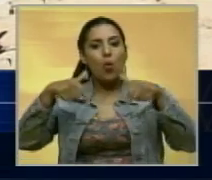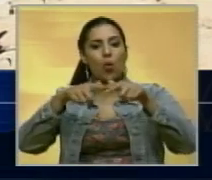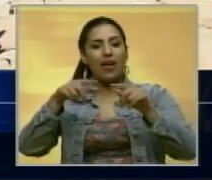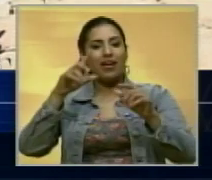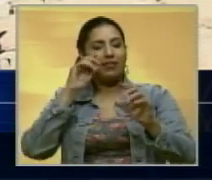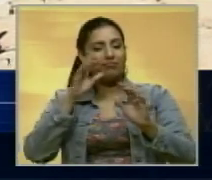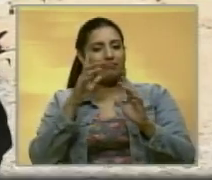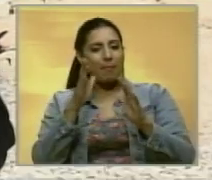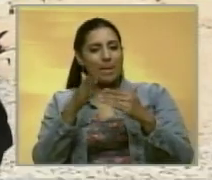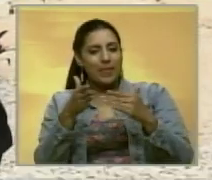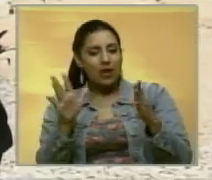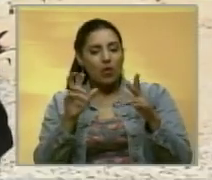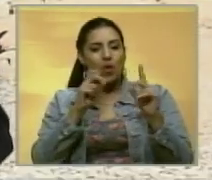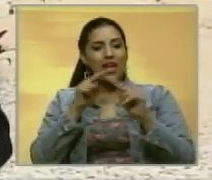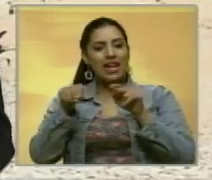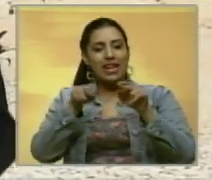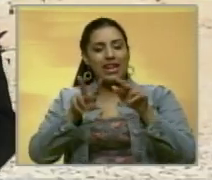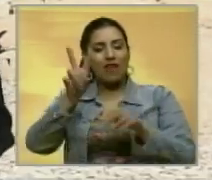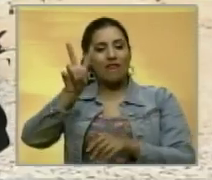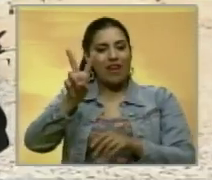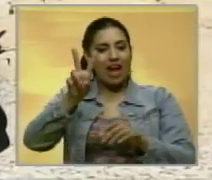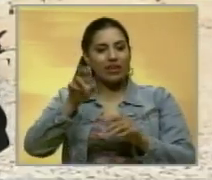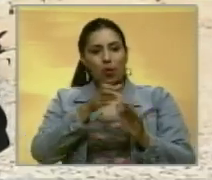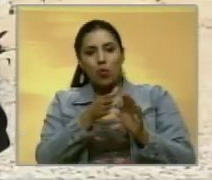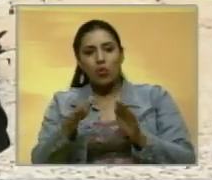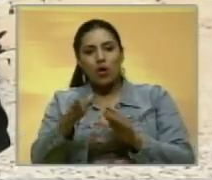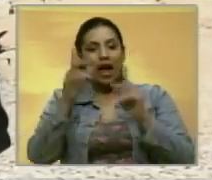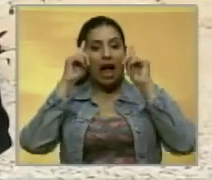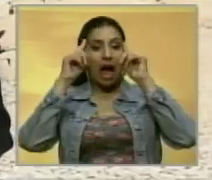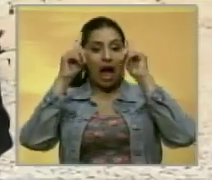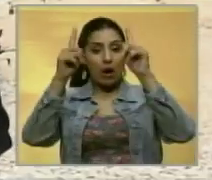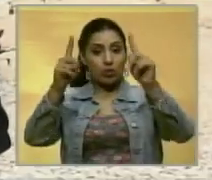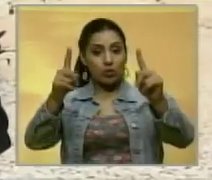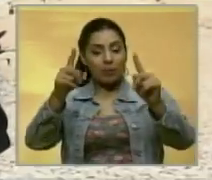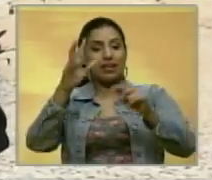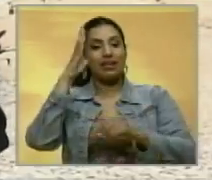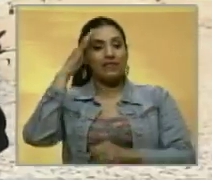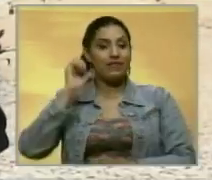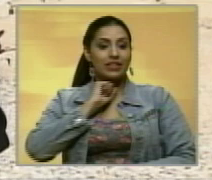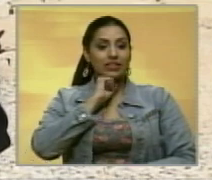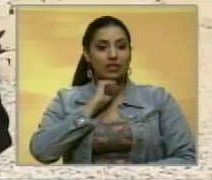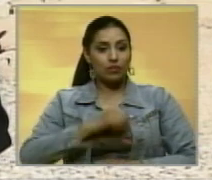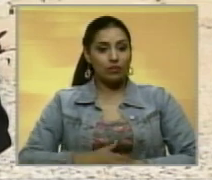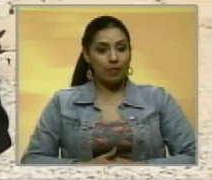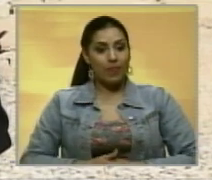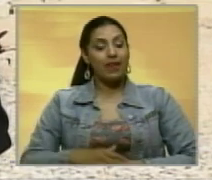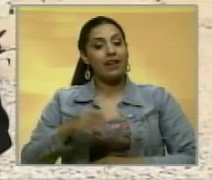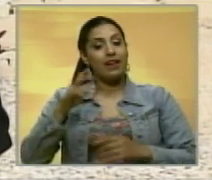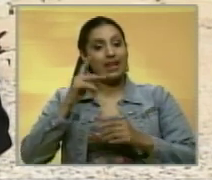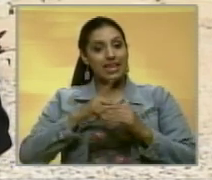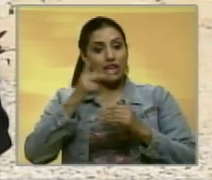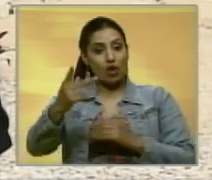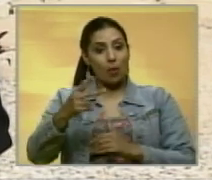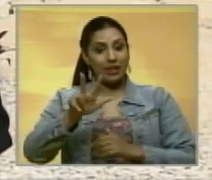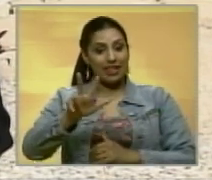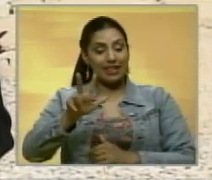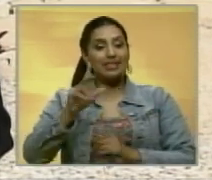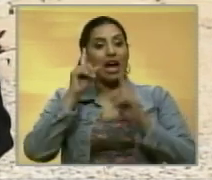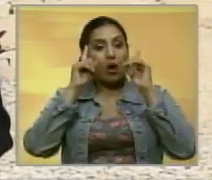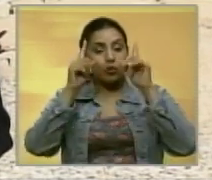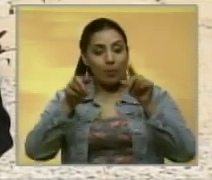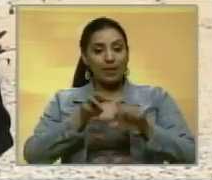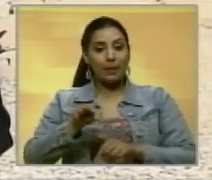tipo trinchera del río El Valle a través de su trazado por la autopista Francisco Fajardo. Desde el kilómetro 3 de la